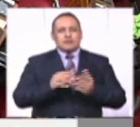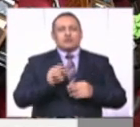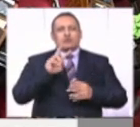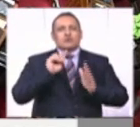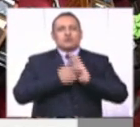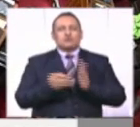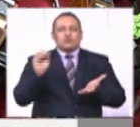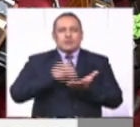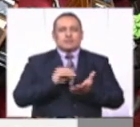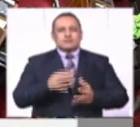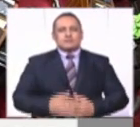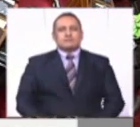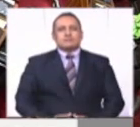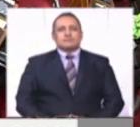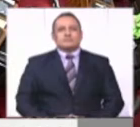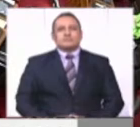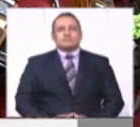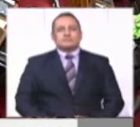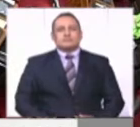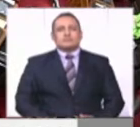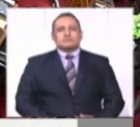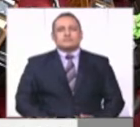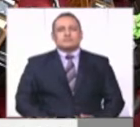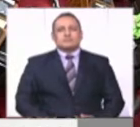2 minutos adicionales por